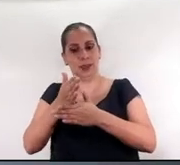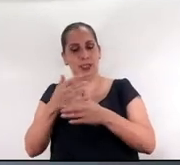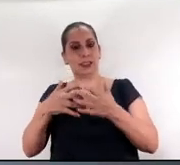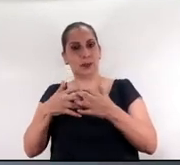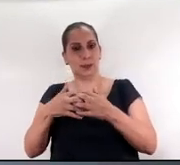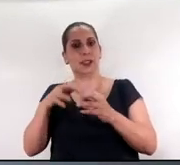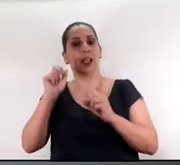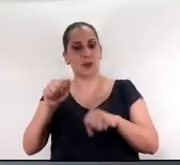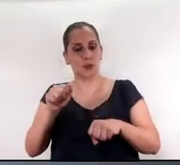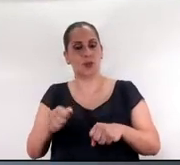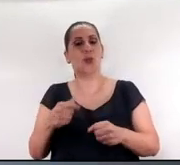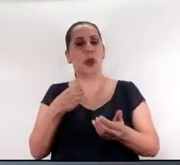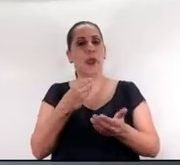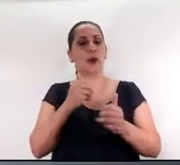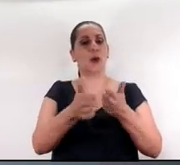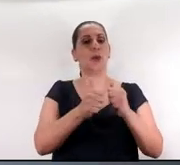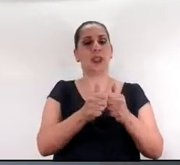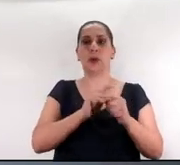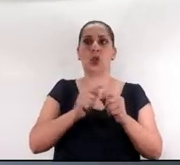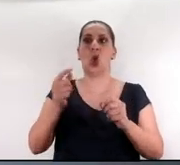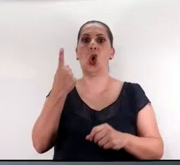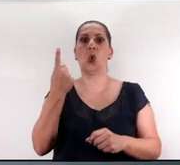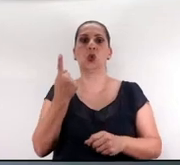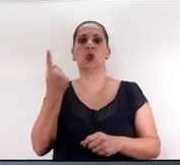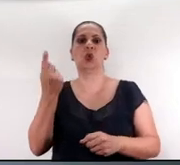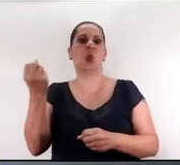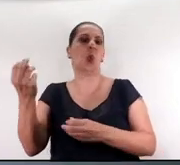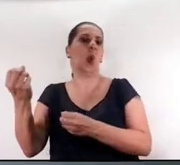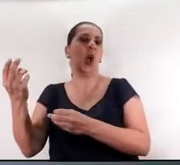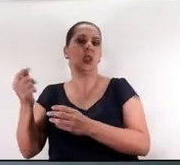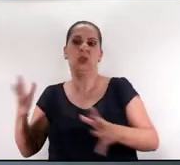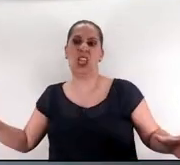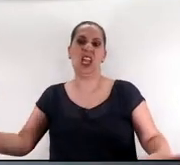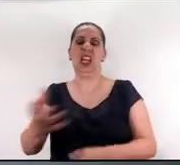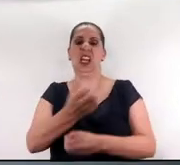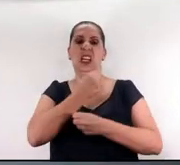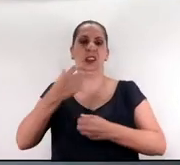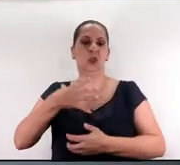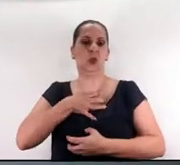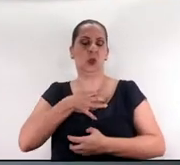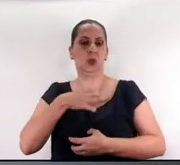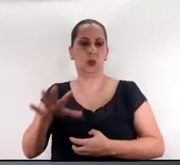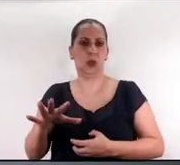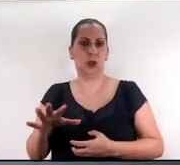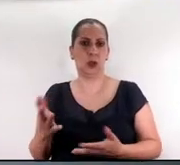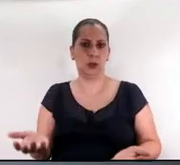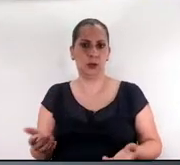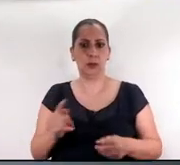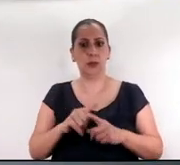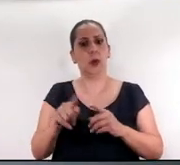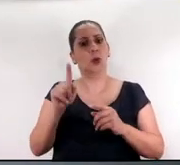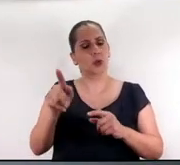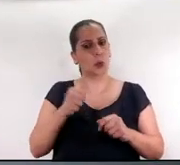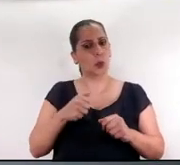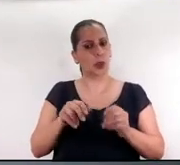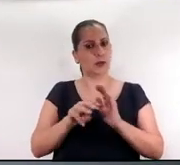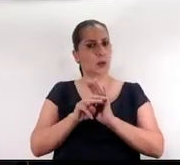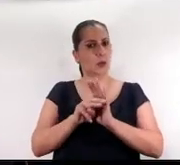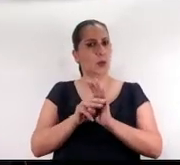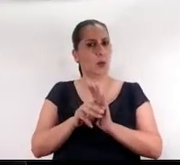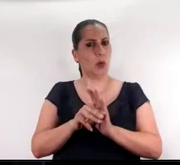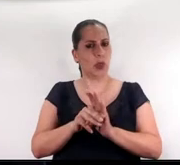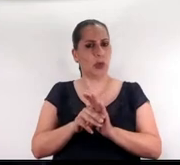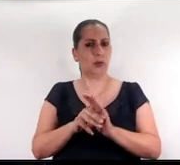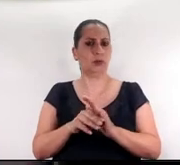unos pocos tagarotes que agarrarían todo toda la obra de infraestructura. Pero cuando usted hace un modelo donde